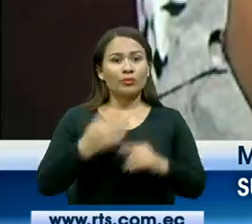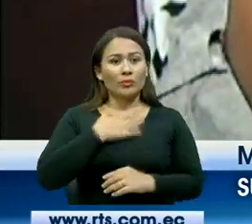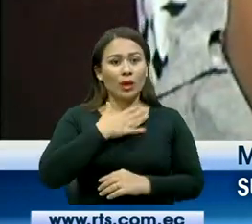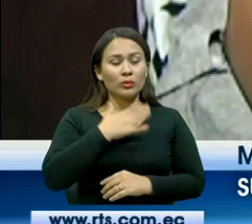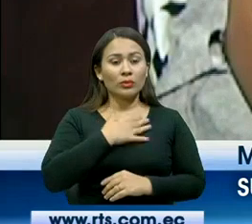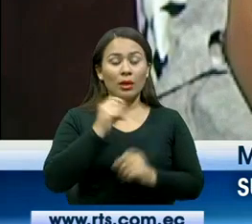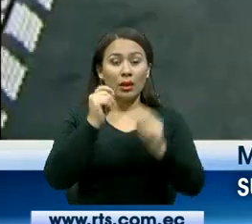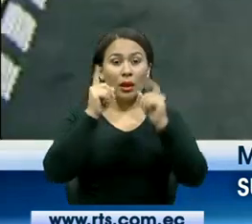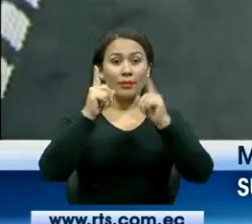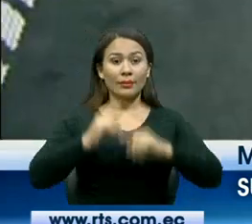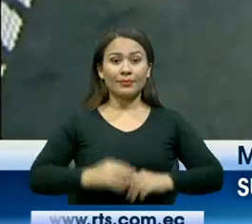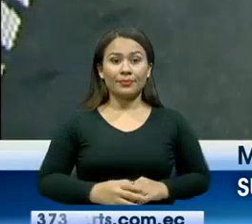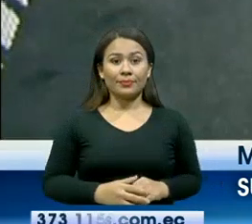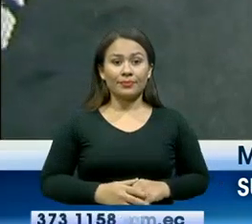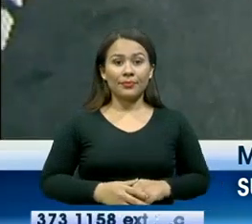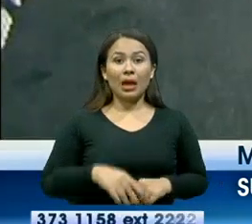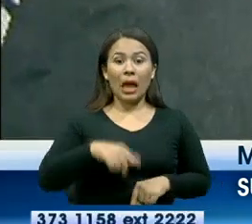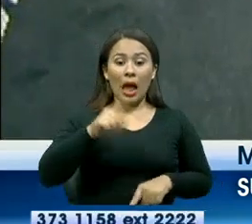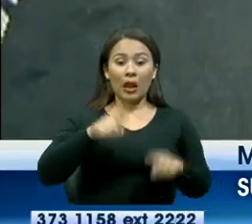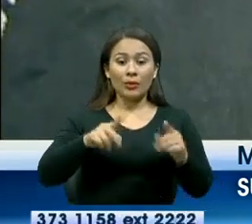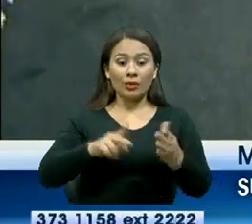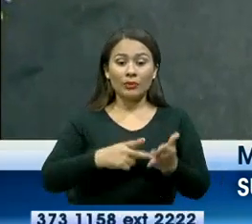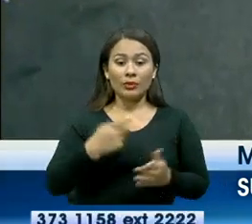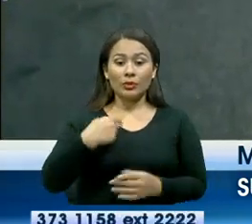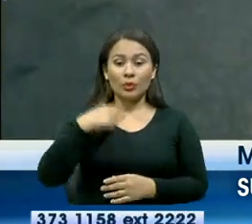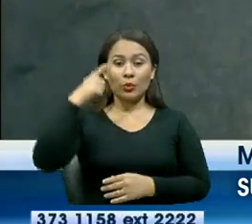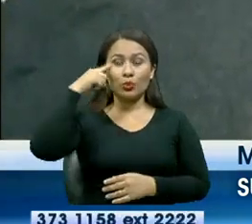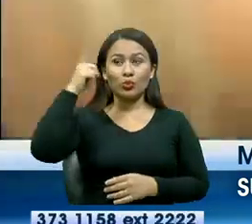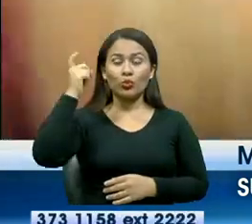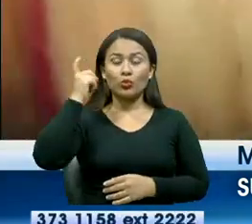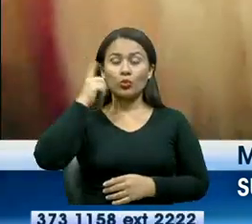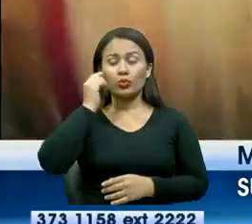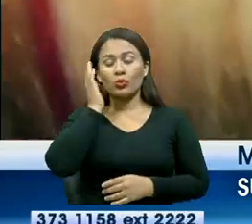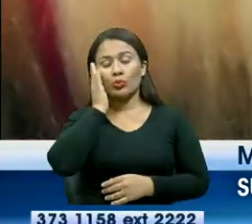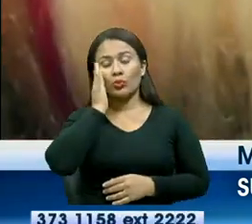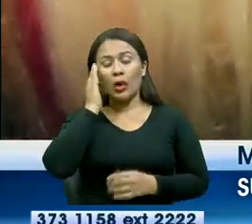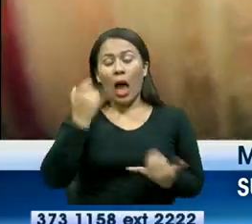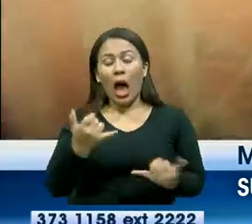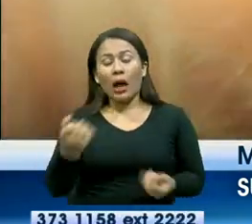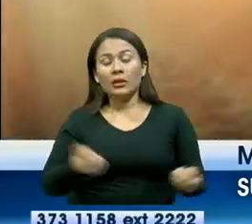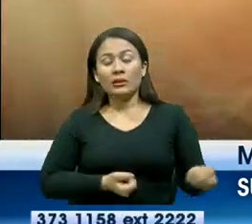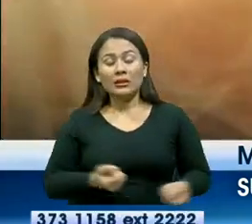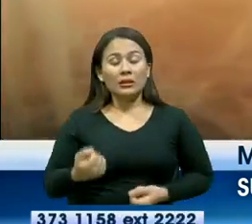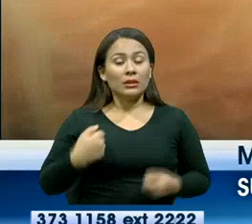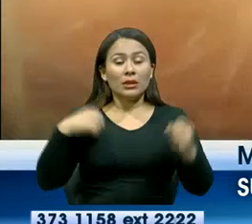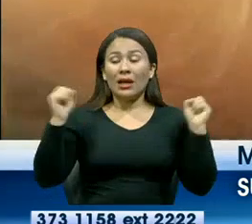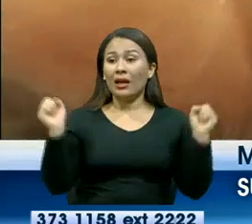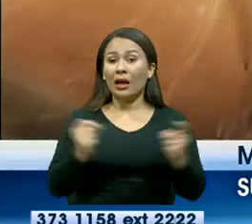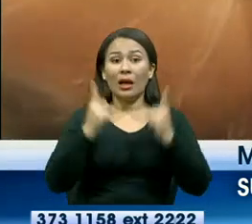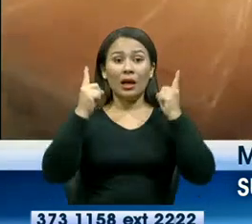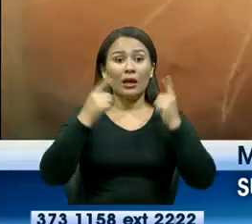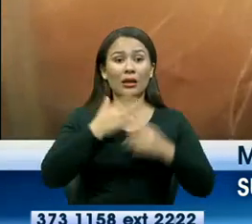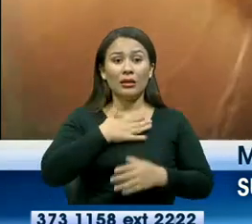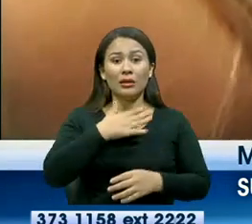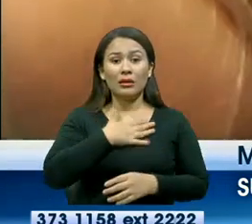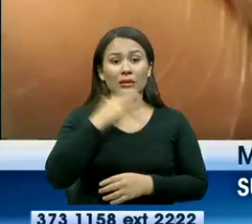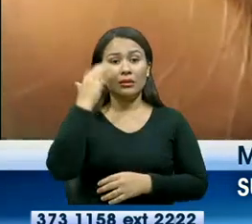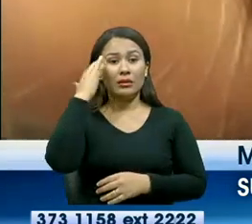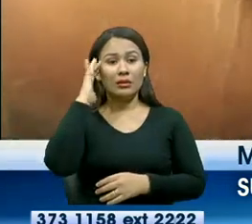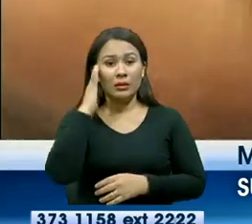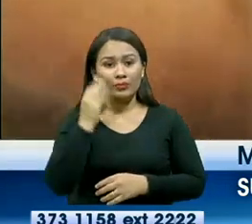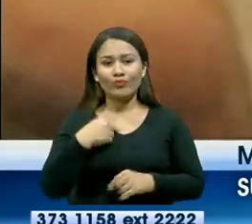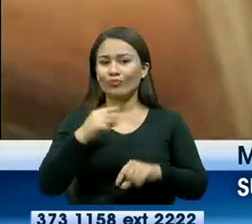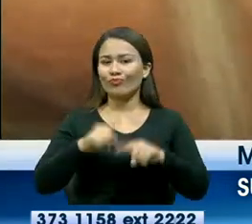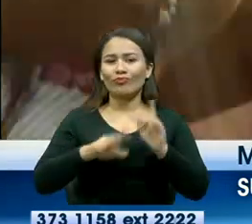asustada. A veces sueño y como que sí en ese momento que está pasando lo que me pasó y no